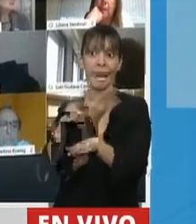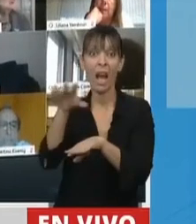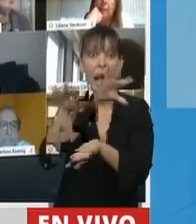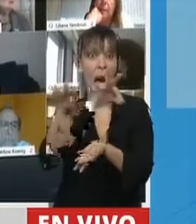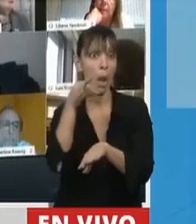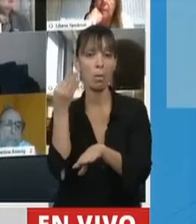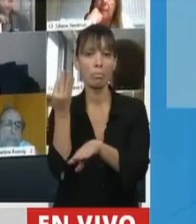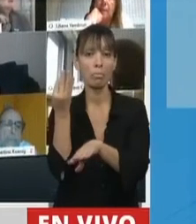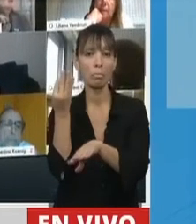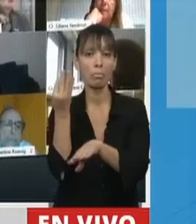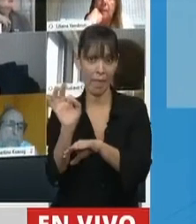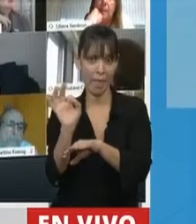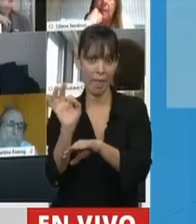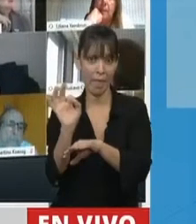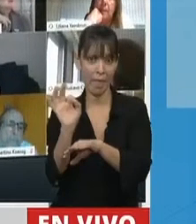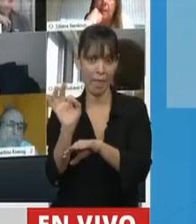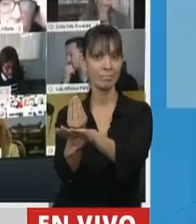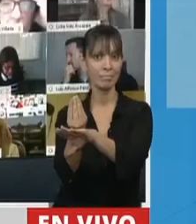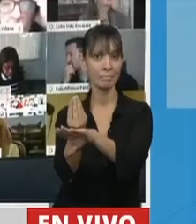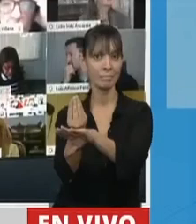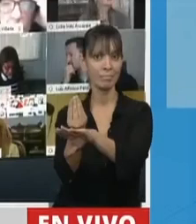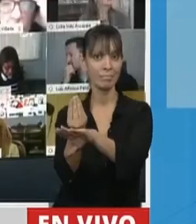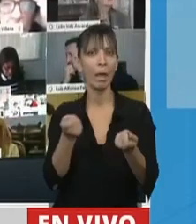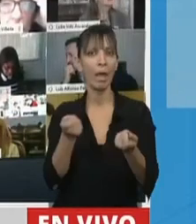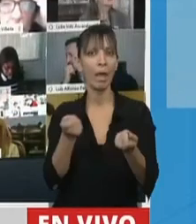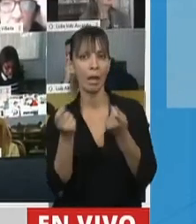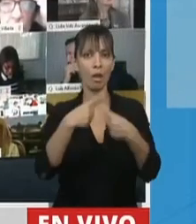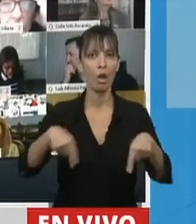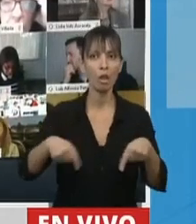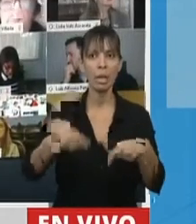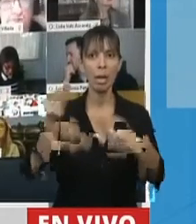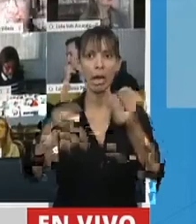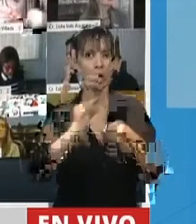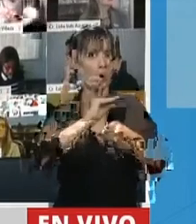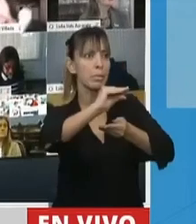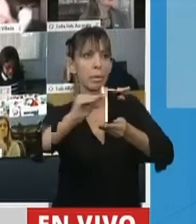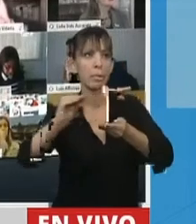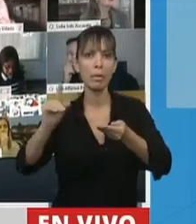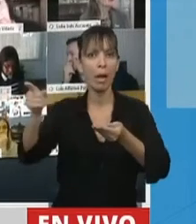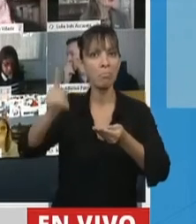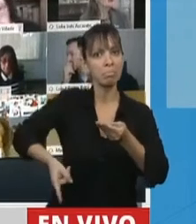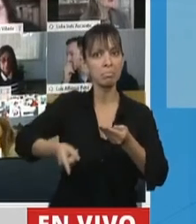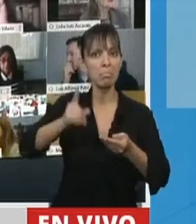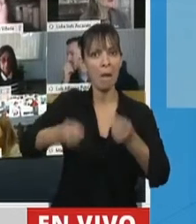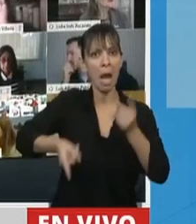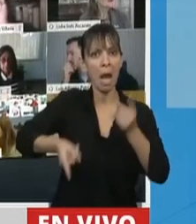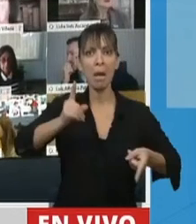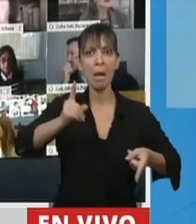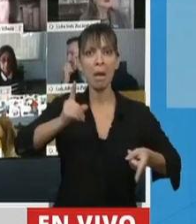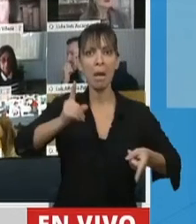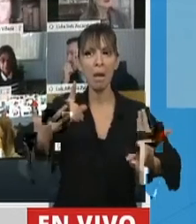electo, la atribución de trastocar el destino de las partidas, el destino de la asignación de los